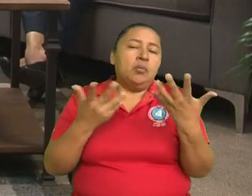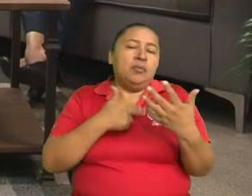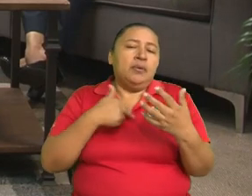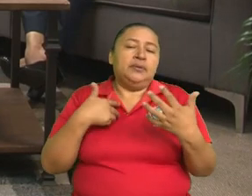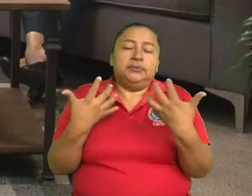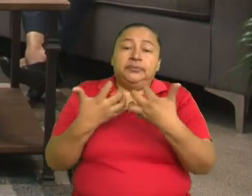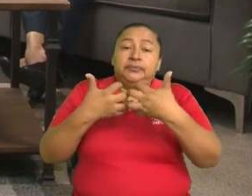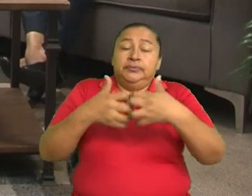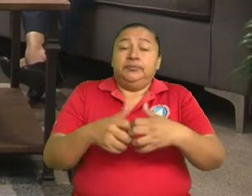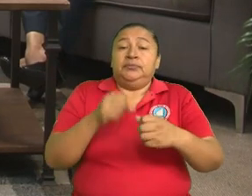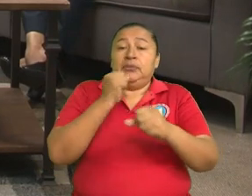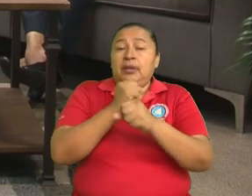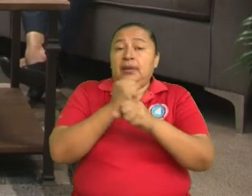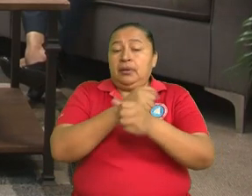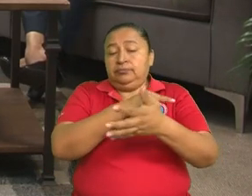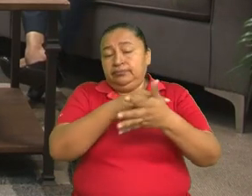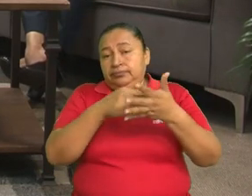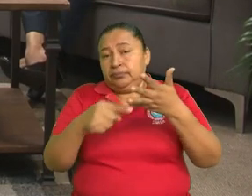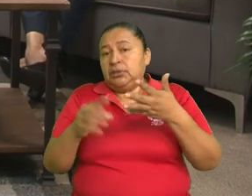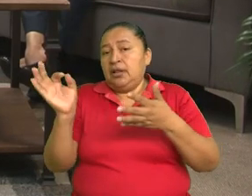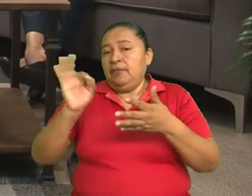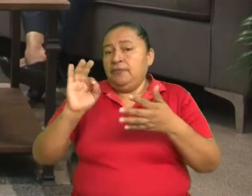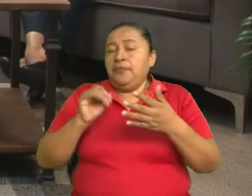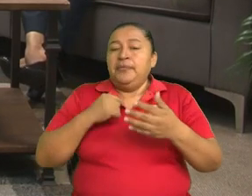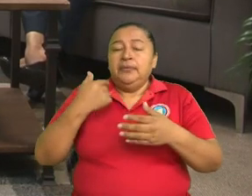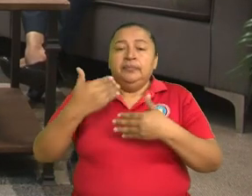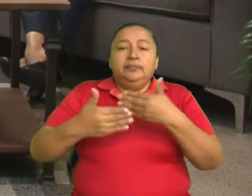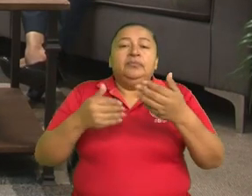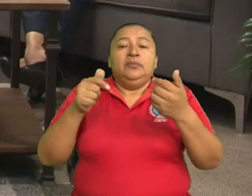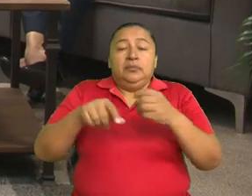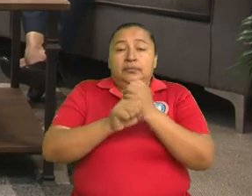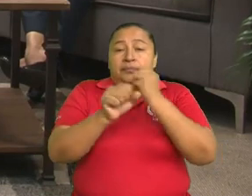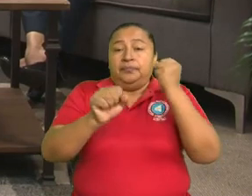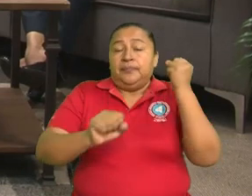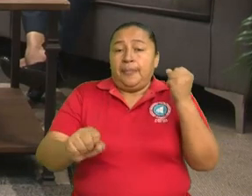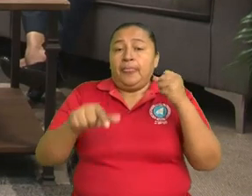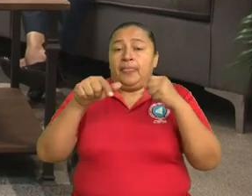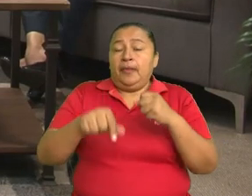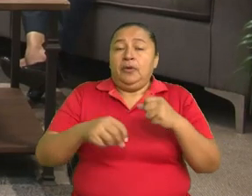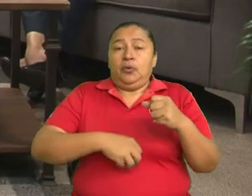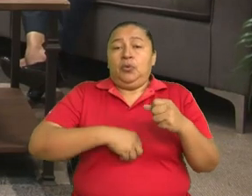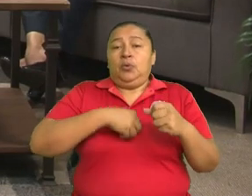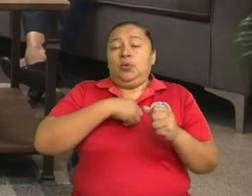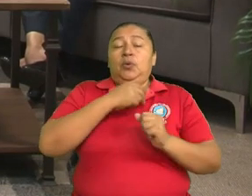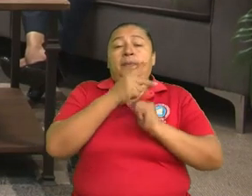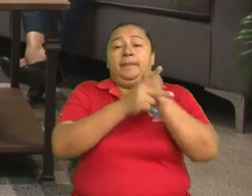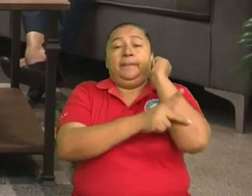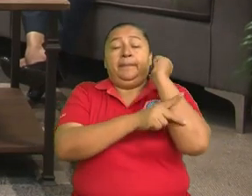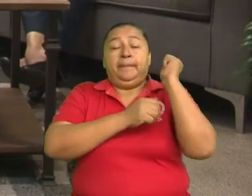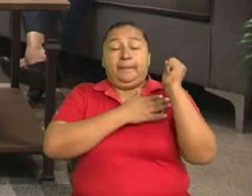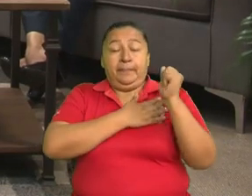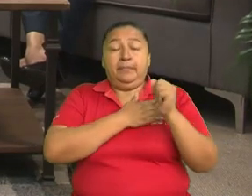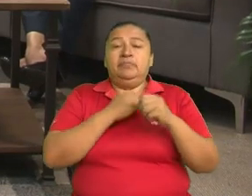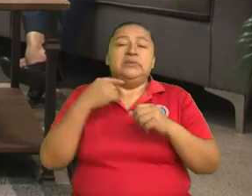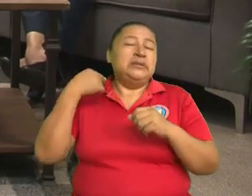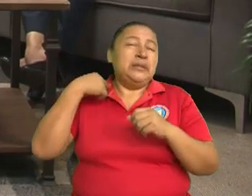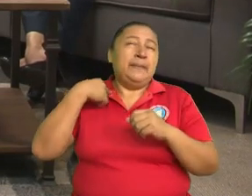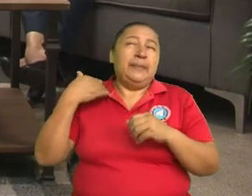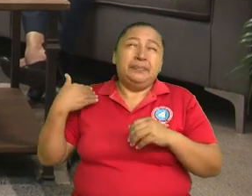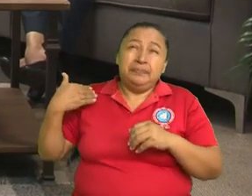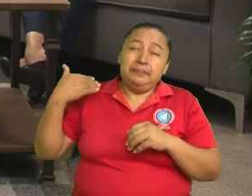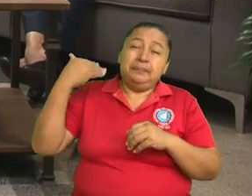ejes de trabajo en esa lógica dentro de la campaña Orgullo Patrio, siempre maya? Así